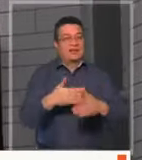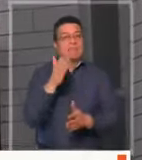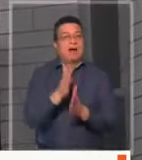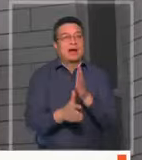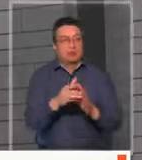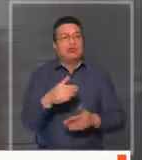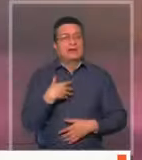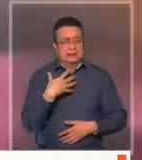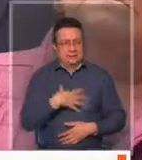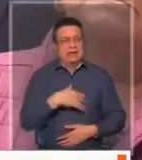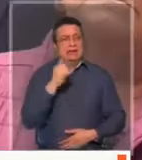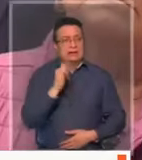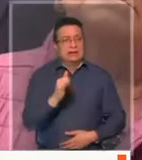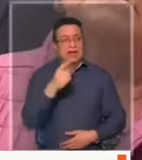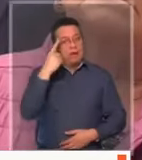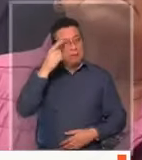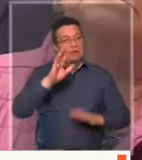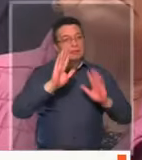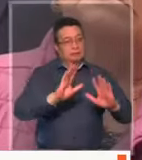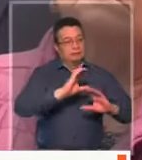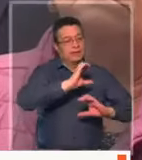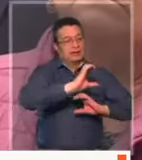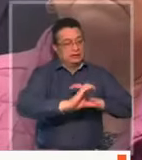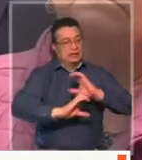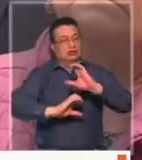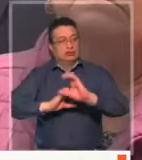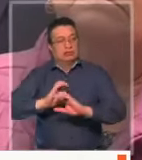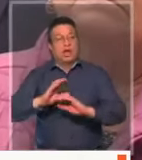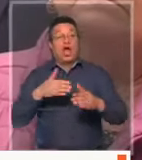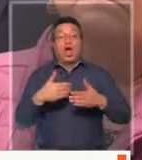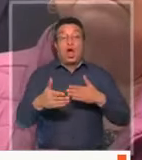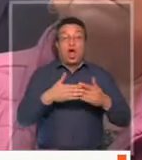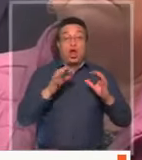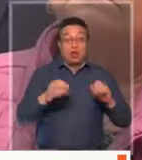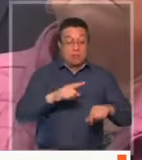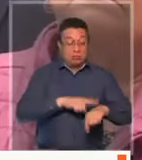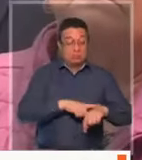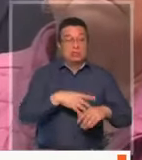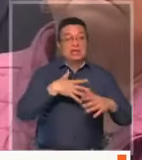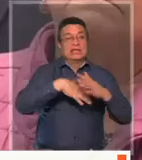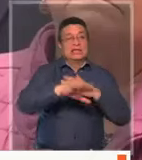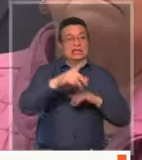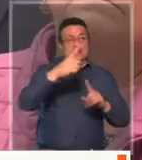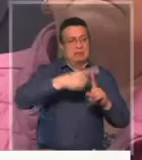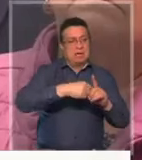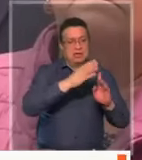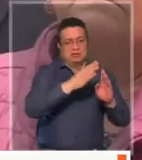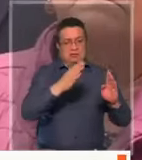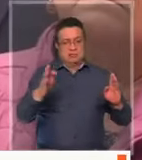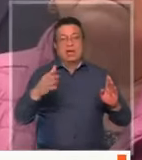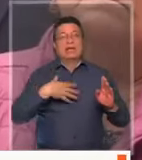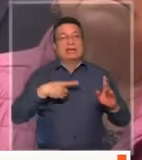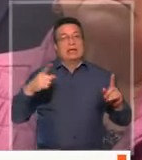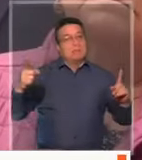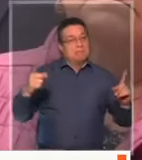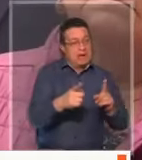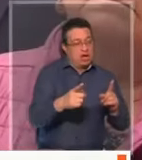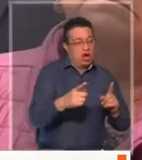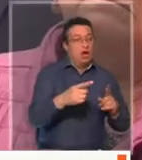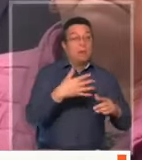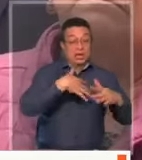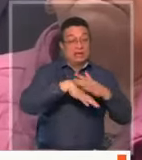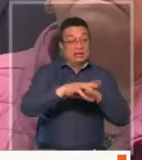más rápido, pero las cosas tienen su ciclo, ¿verdad? Normalmente esto se demora 15 meses de ese tipo. Nosotros queremos que sea más corto que eso. Pero 15